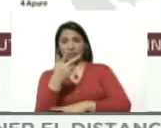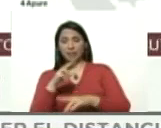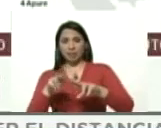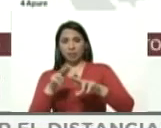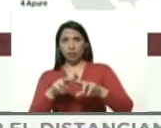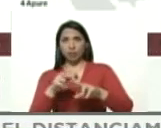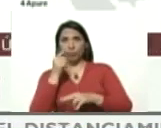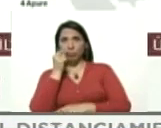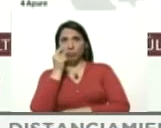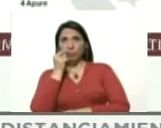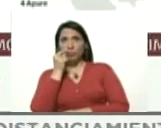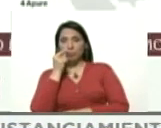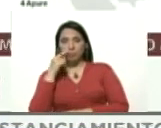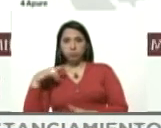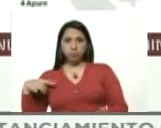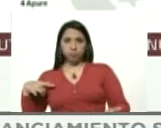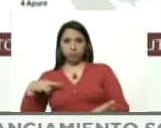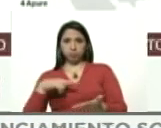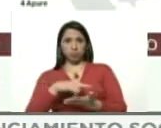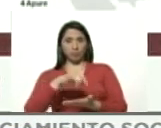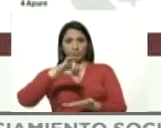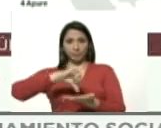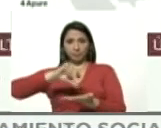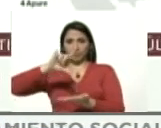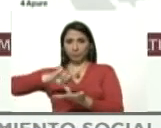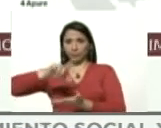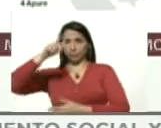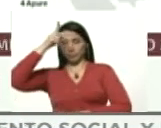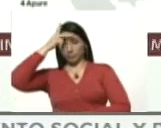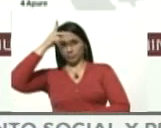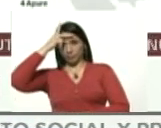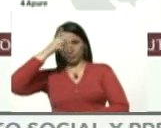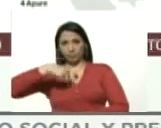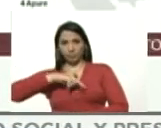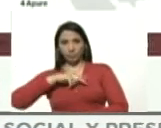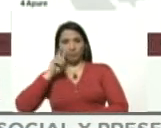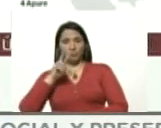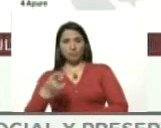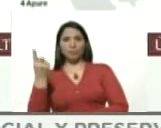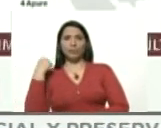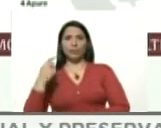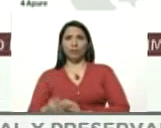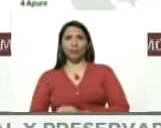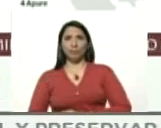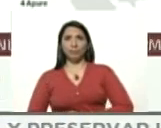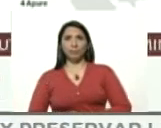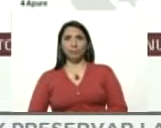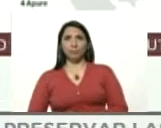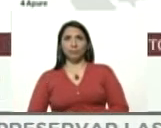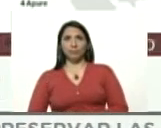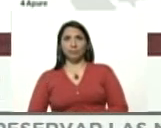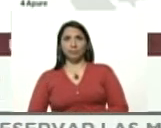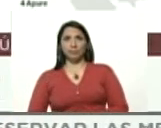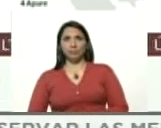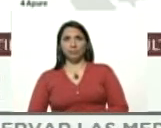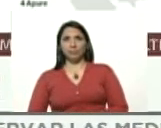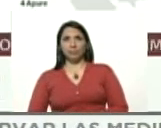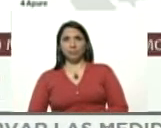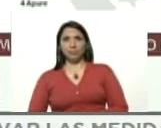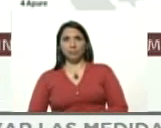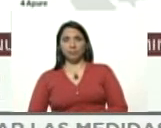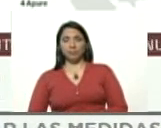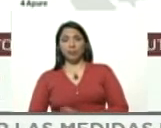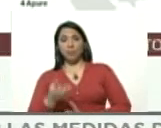Son procedentes de Lima. Ustedes saben, y ayer lo veíamos en las noticias, que el caso de